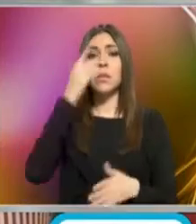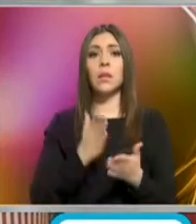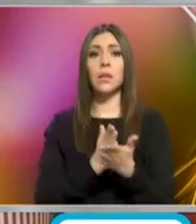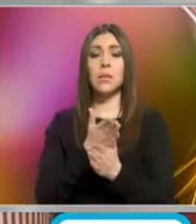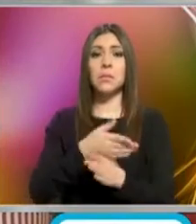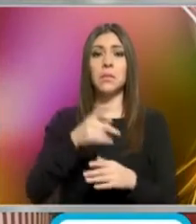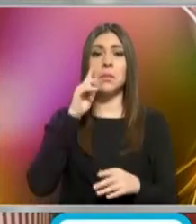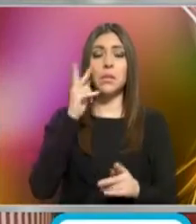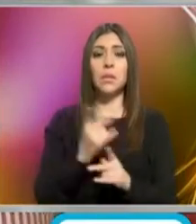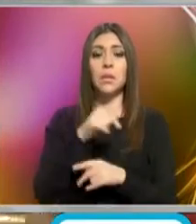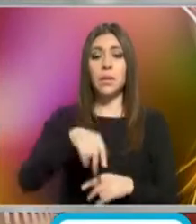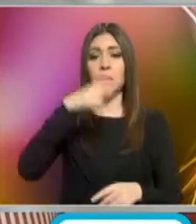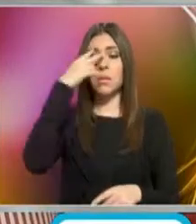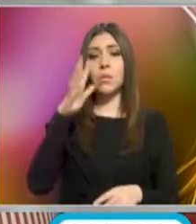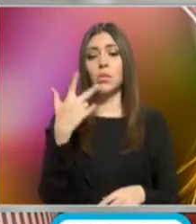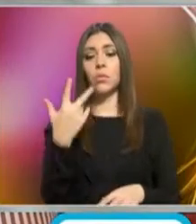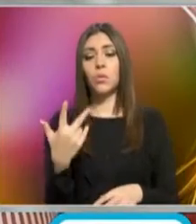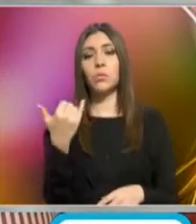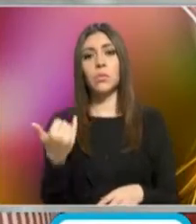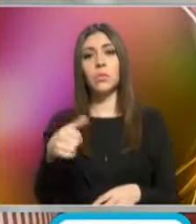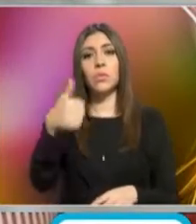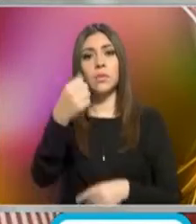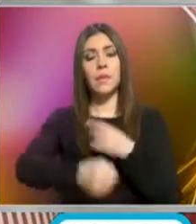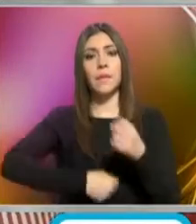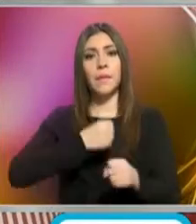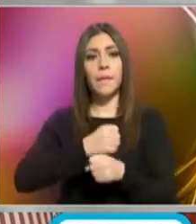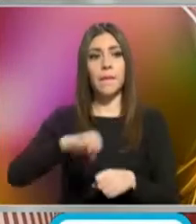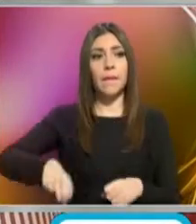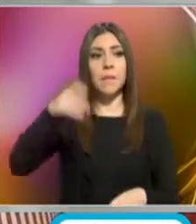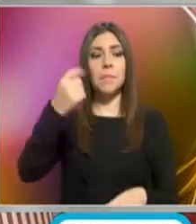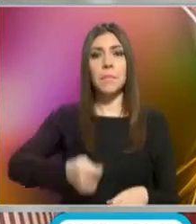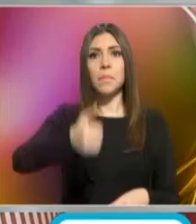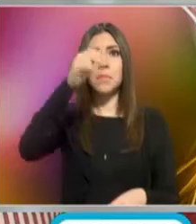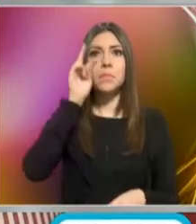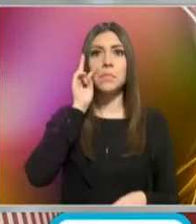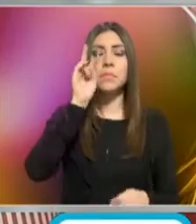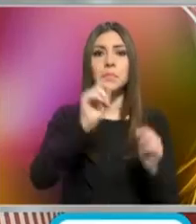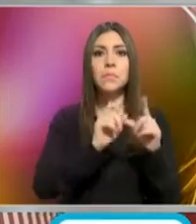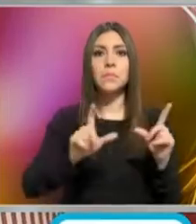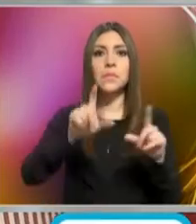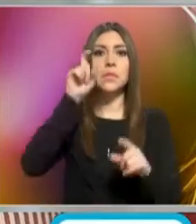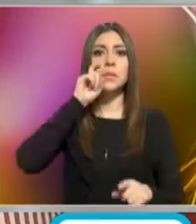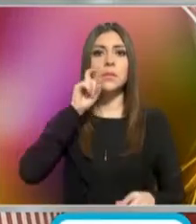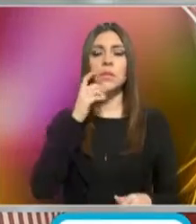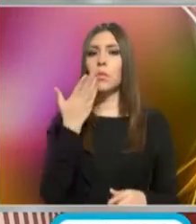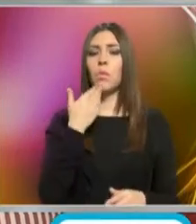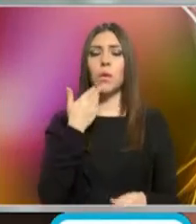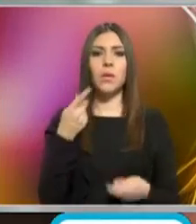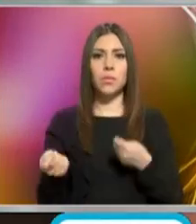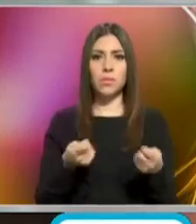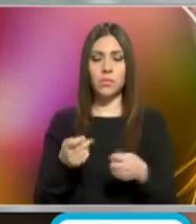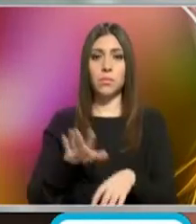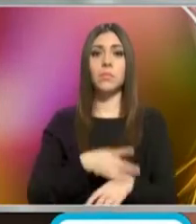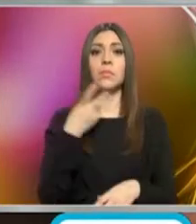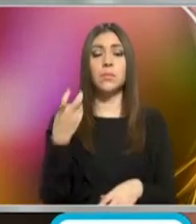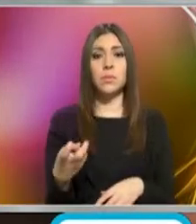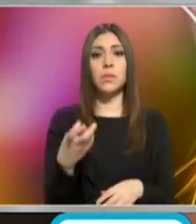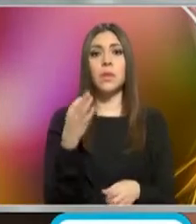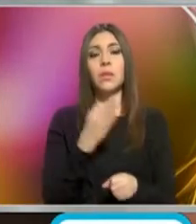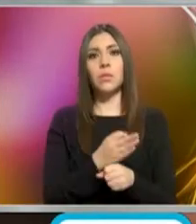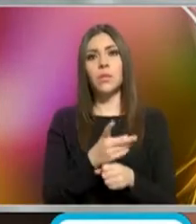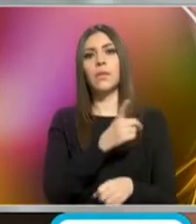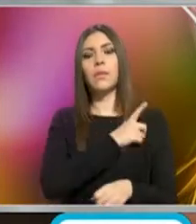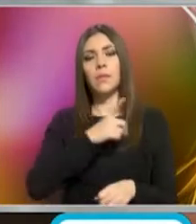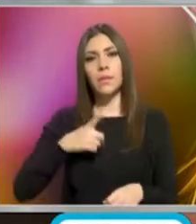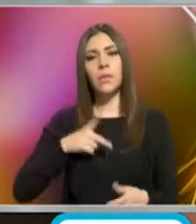hoy en México entre los 8 y los 11 años de edad. Es su primera exposición a la pornografía sin ningún control. Entonces, ¿qué digamos?